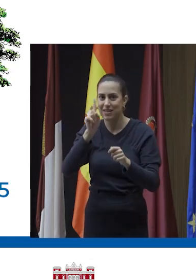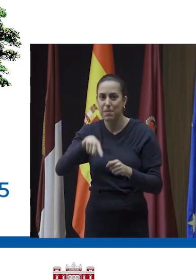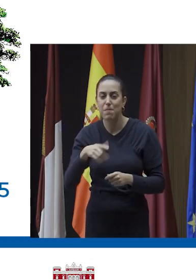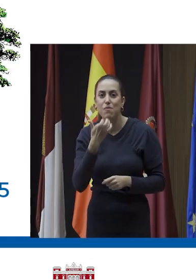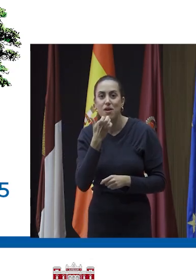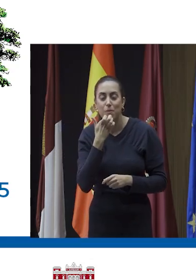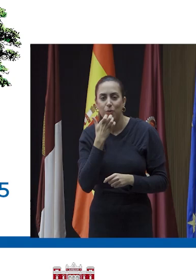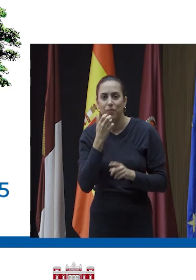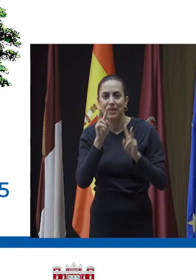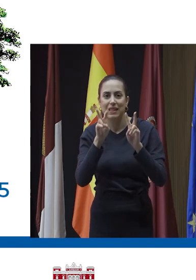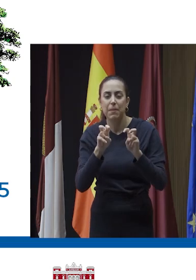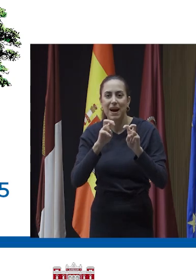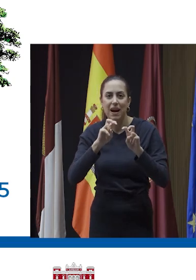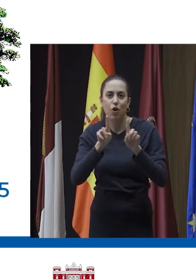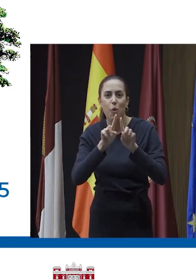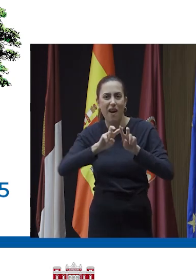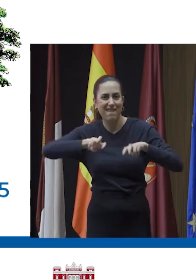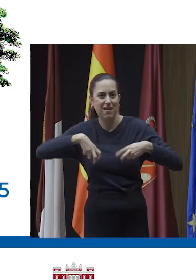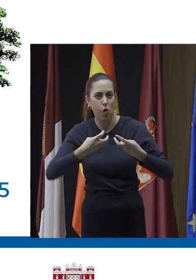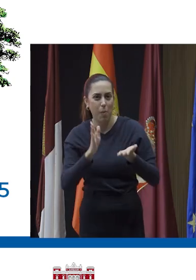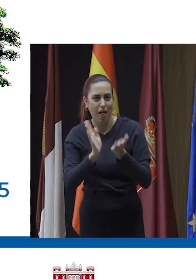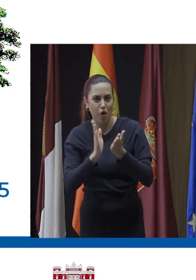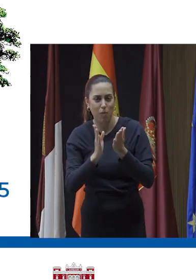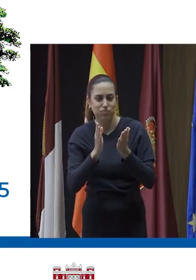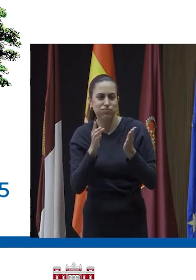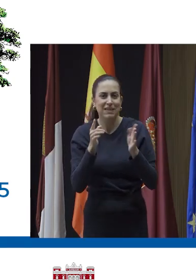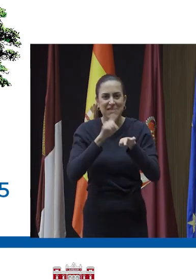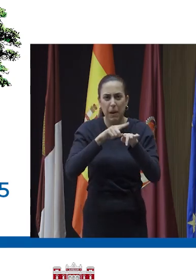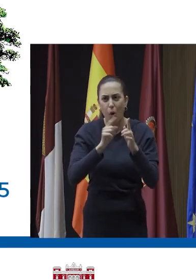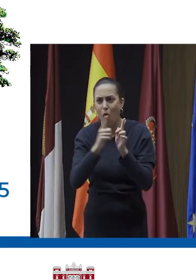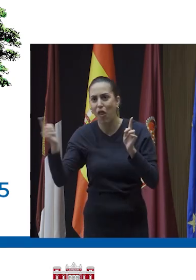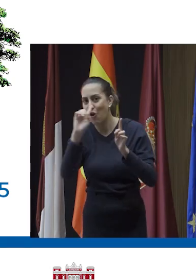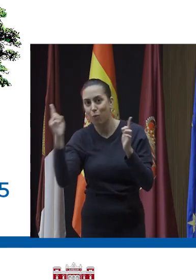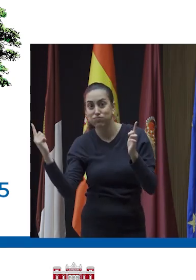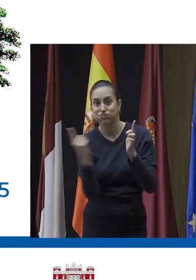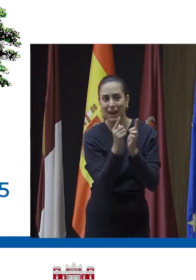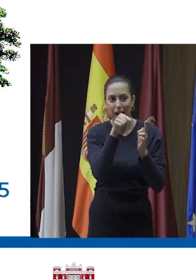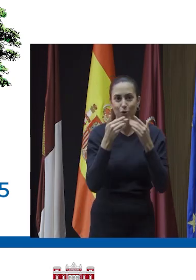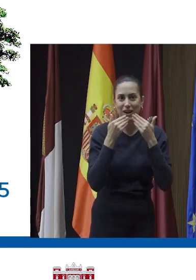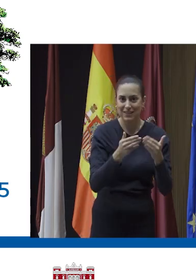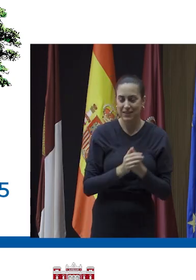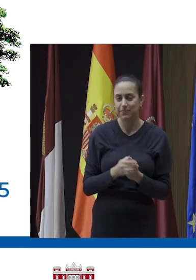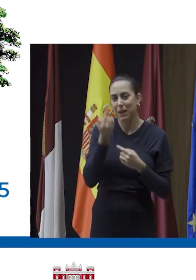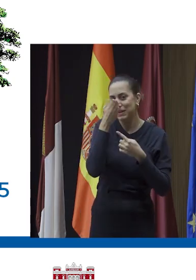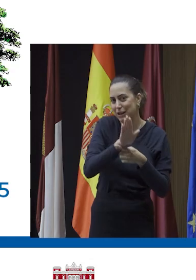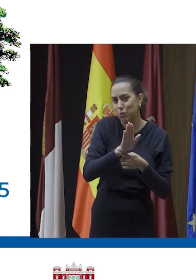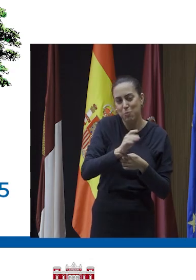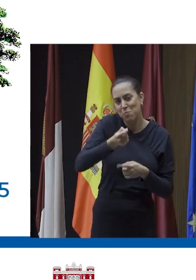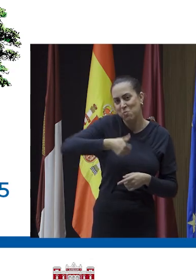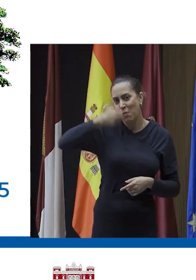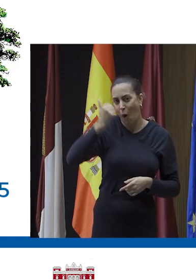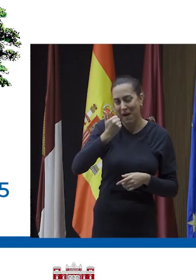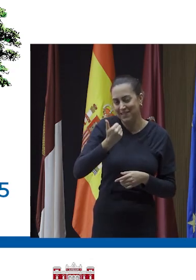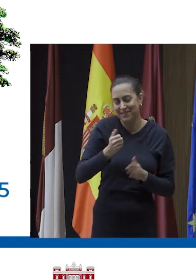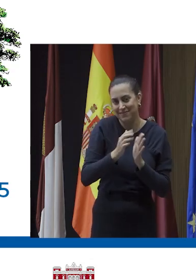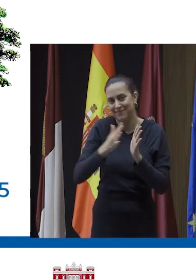ha cortado la recuperación. Bien, pues hecha la presentación, poquito más me queda a mí que decir, vamos a recibir o